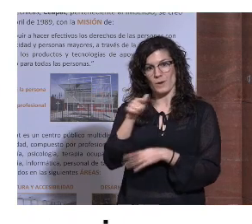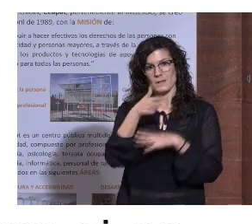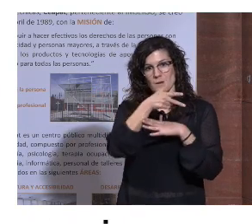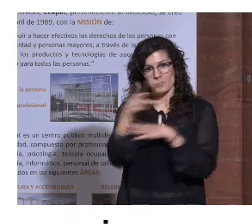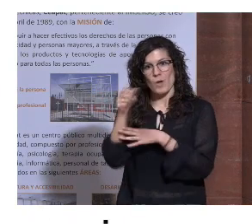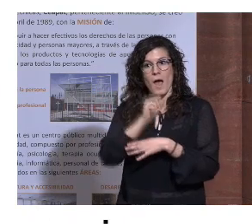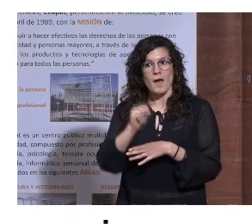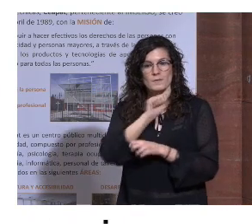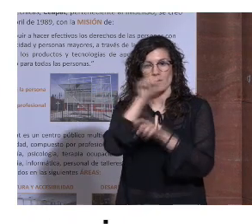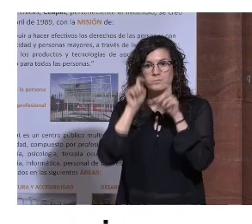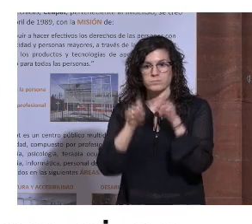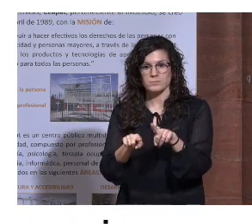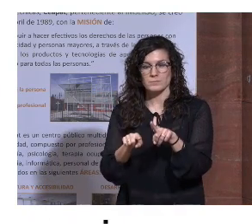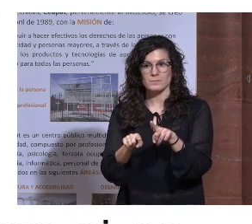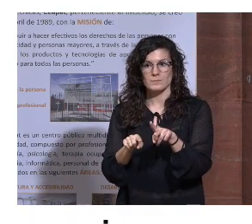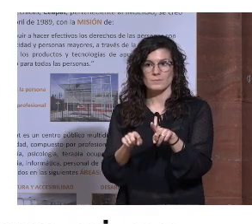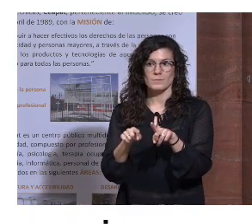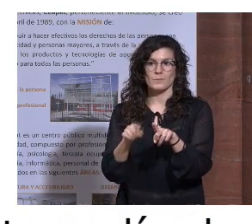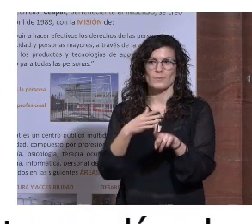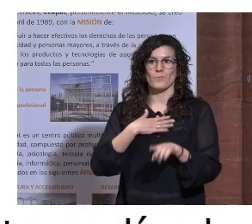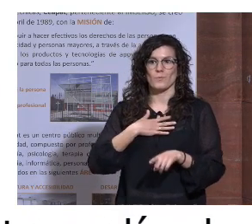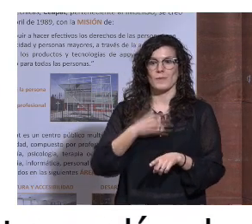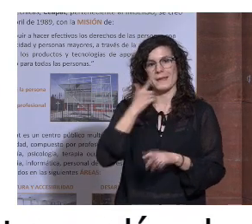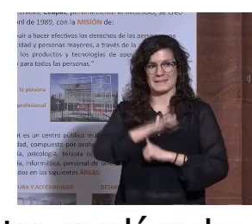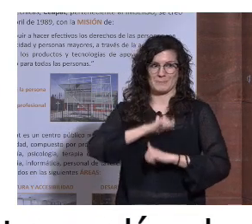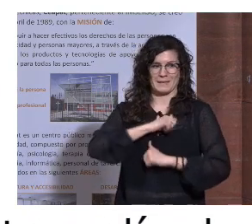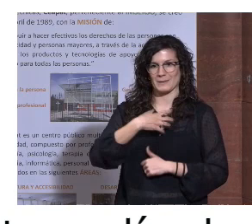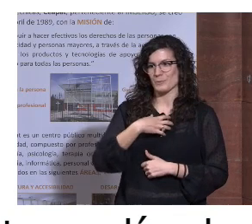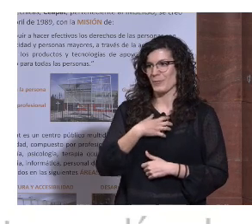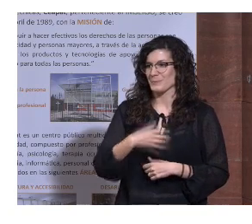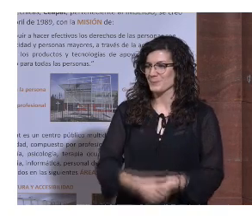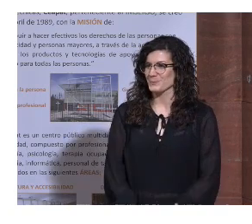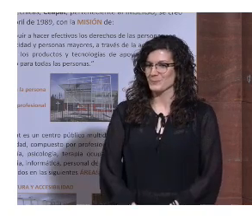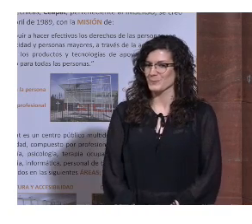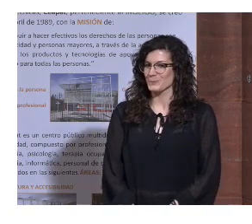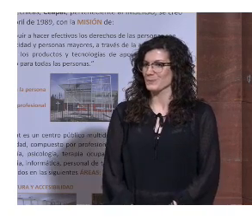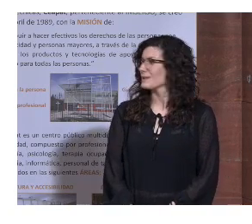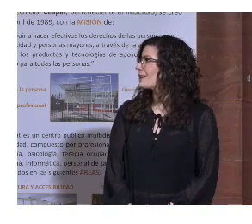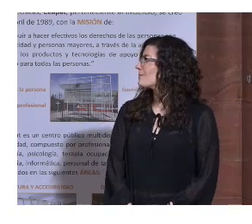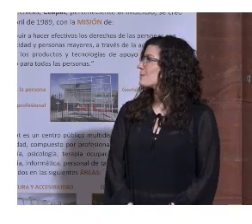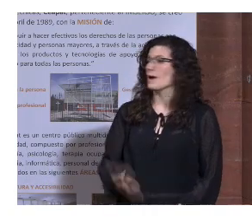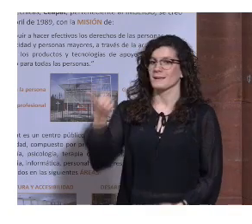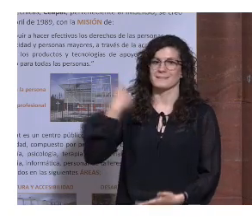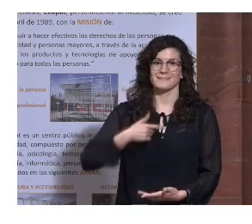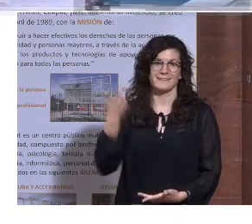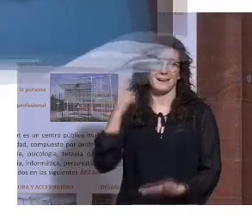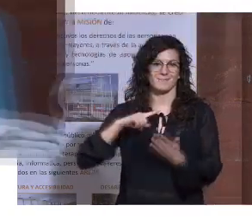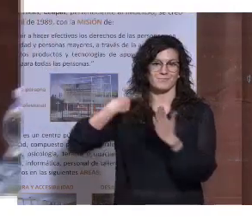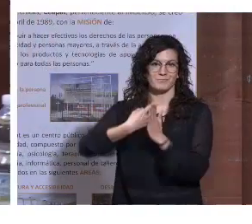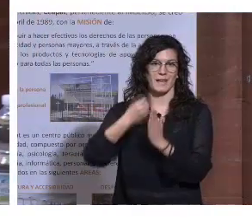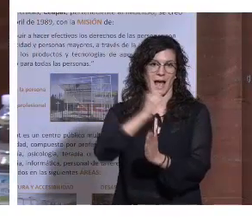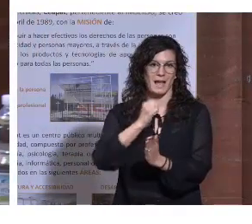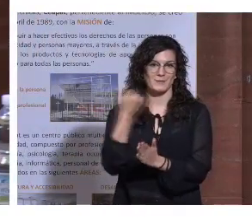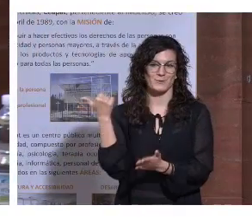a lo mejor... Esperar, ¿por qué sale eso? Es que no está saliendo. Claro, lo pone ahí, lo siento. Es